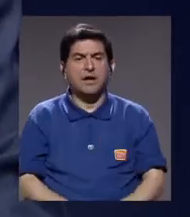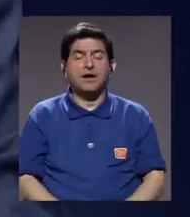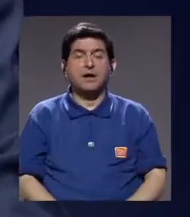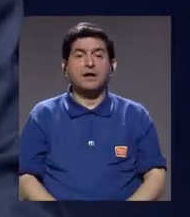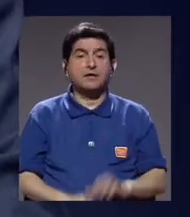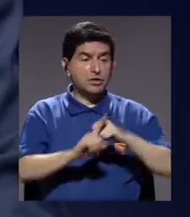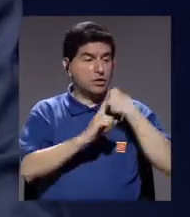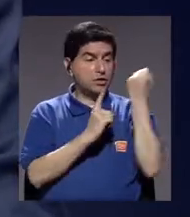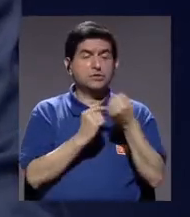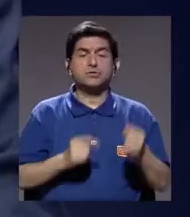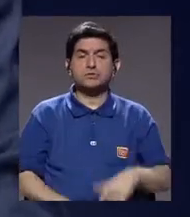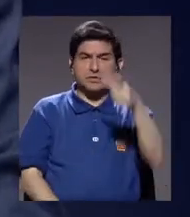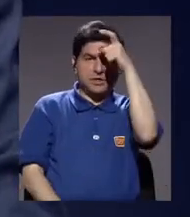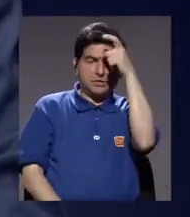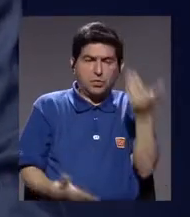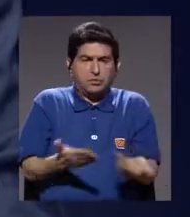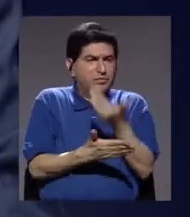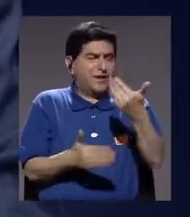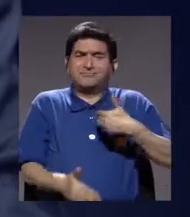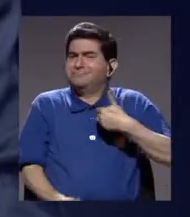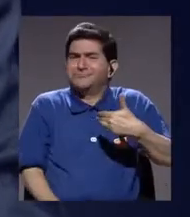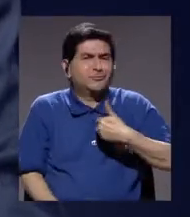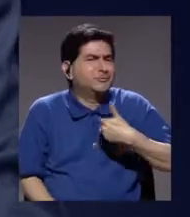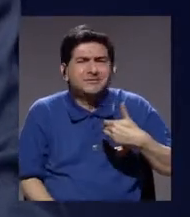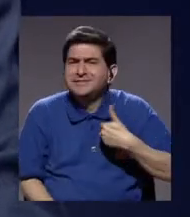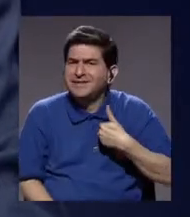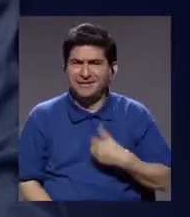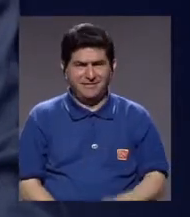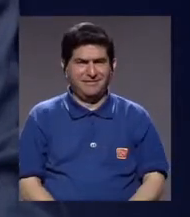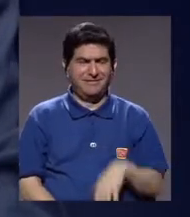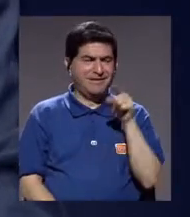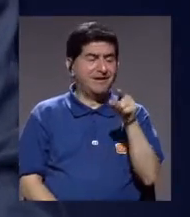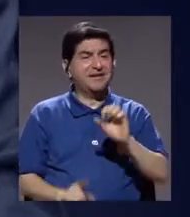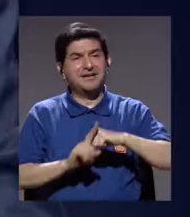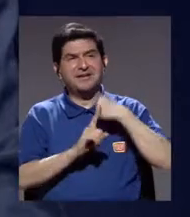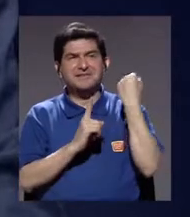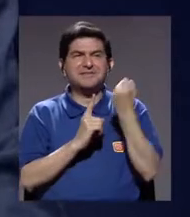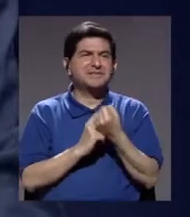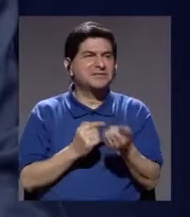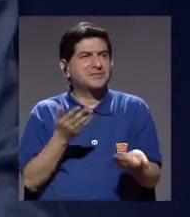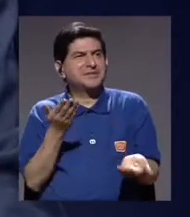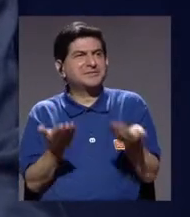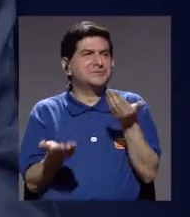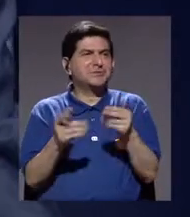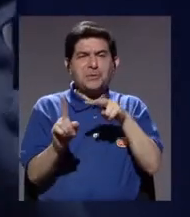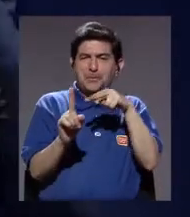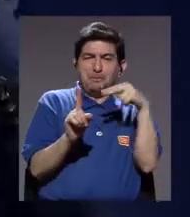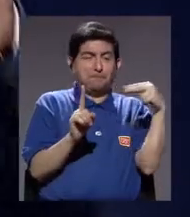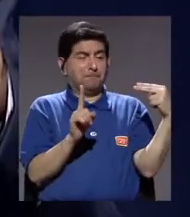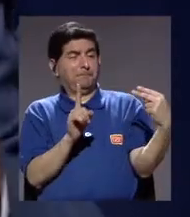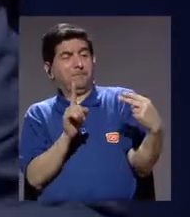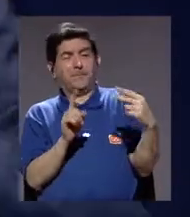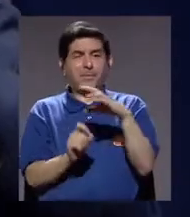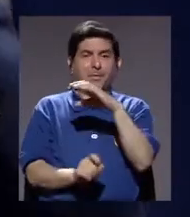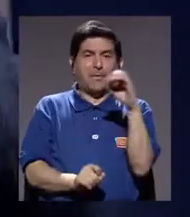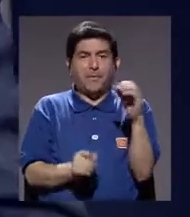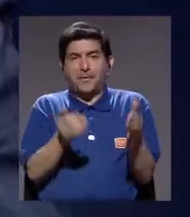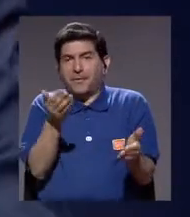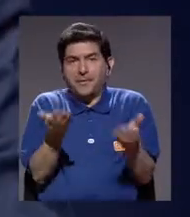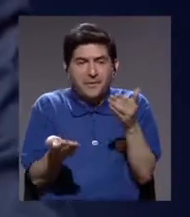la sociedad turca moderna tampoco entonces no tiene esta, ¿cómo decir?, visión o